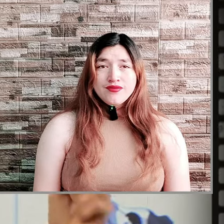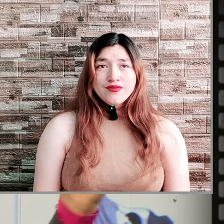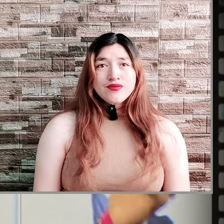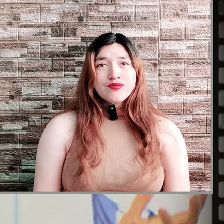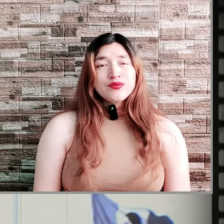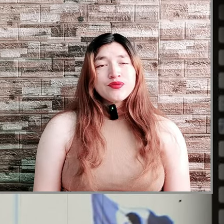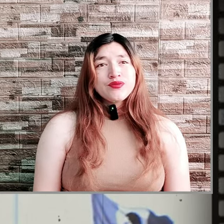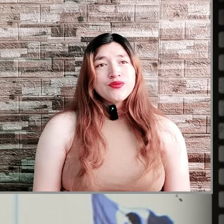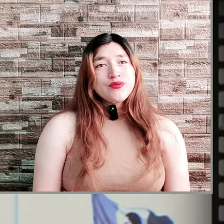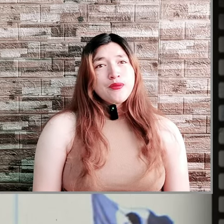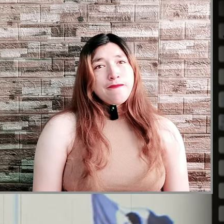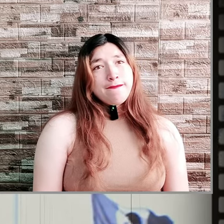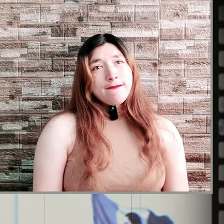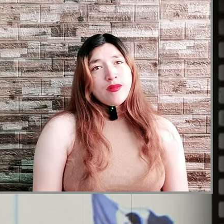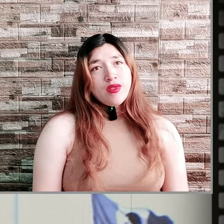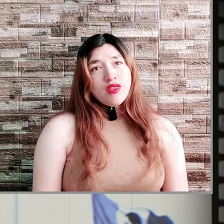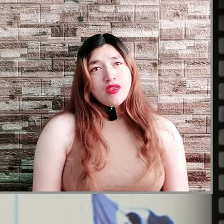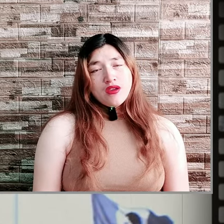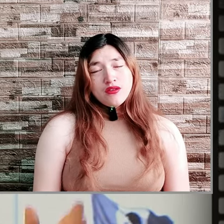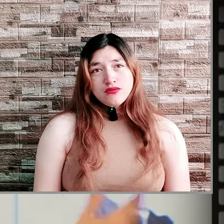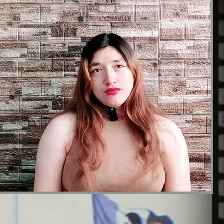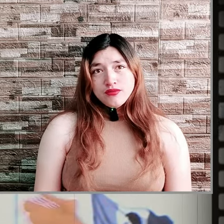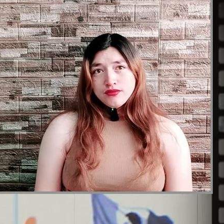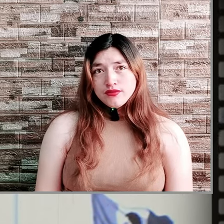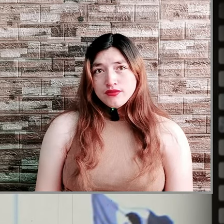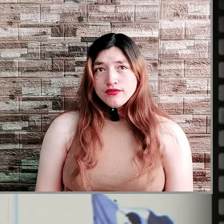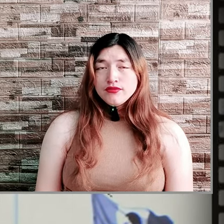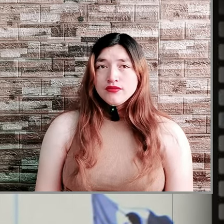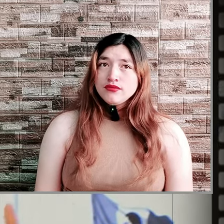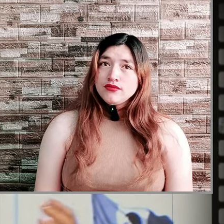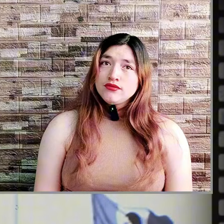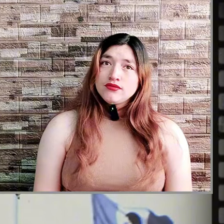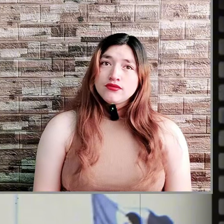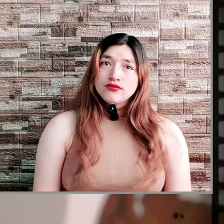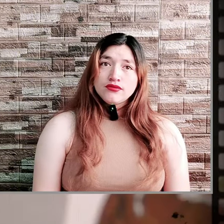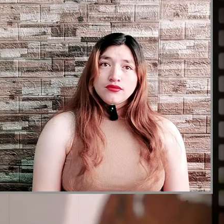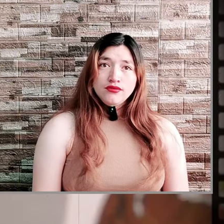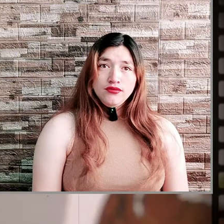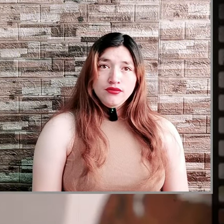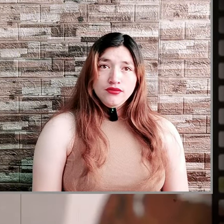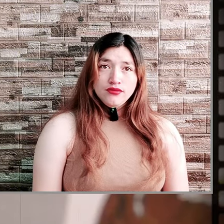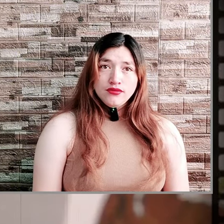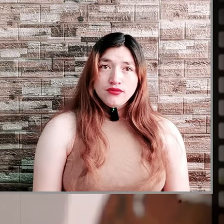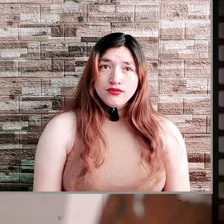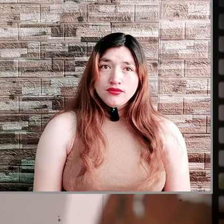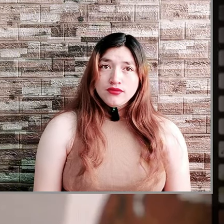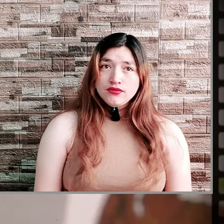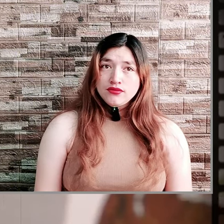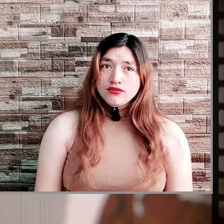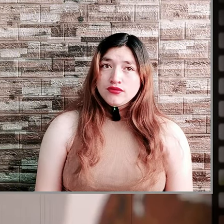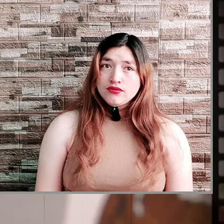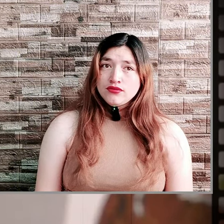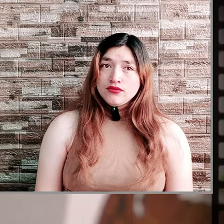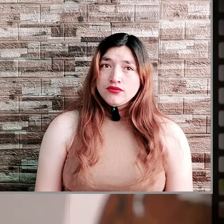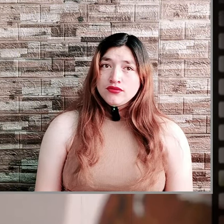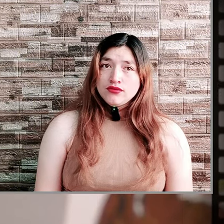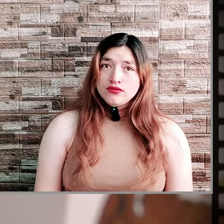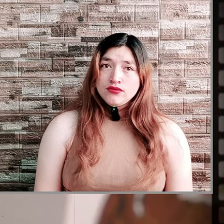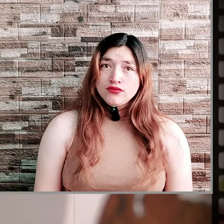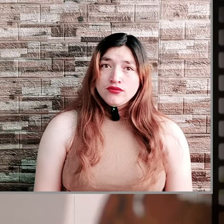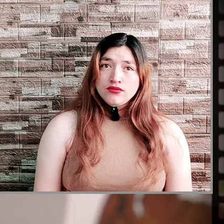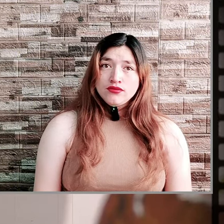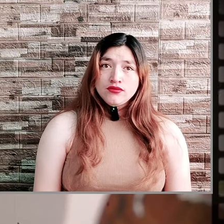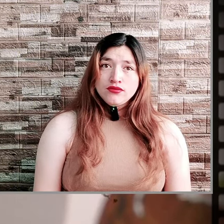teoría, como meta, que no importaba si fabricabas en un país o en otro, lo importante era dónde era más barato y que se